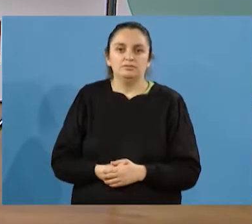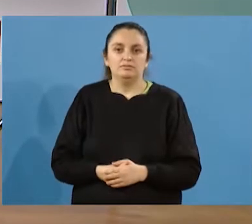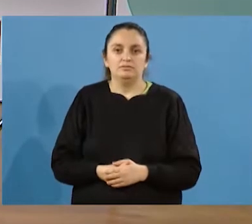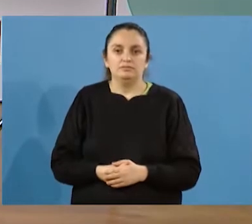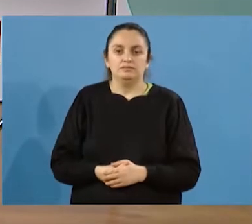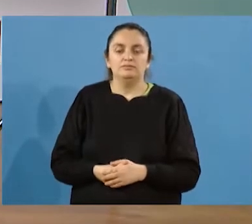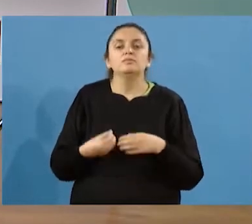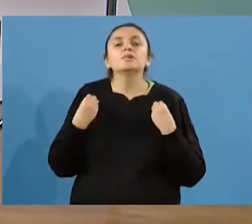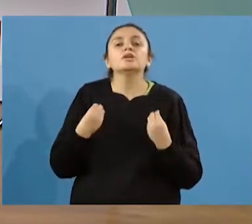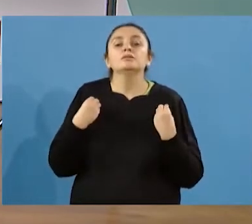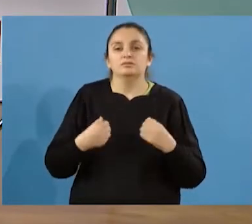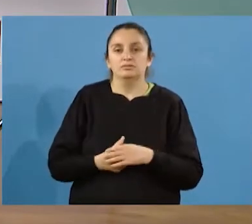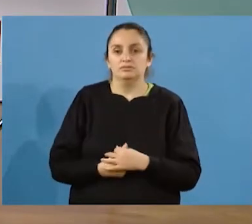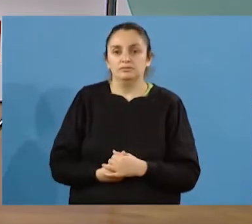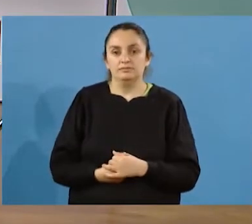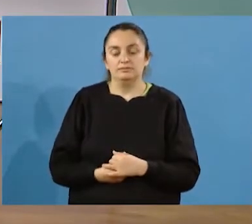qué es